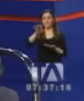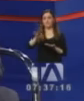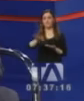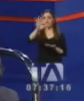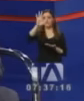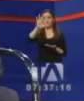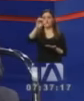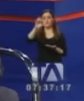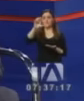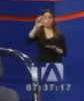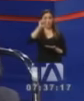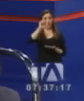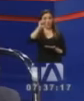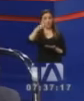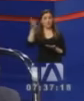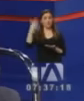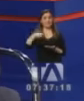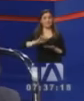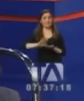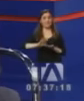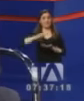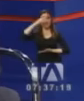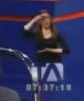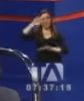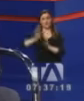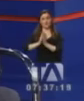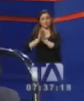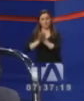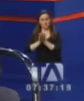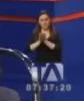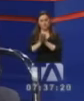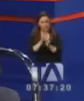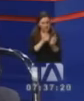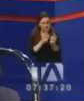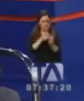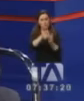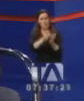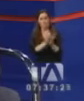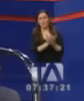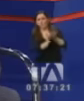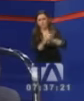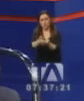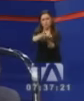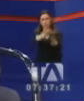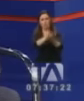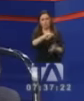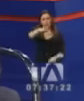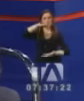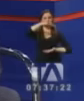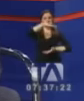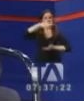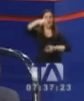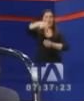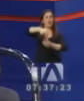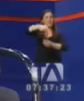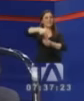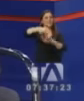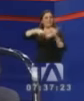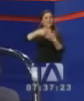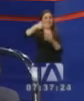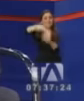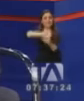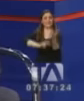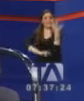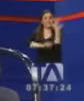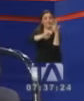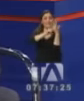interceptar una lancha cargada de bidones de combustible. Se cree que su destino era Colombia. Los tres tripulantes de la